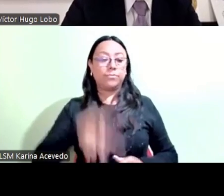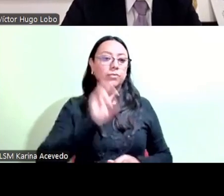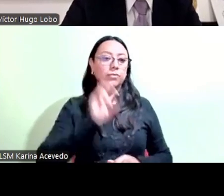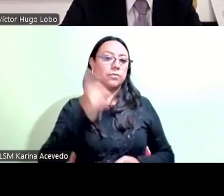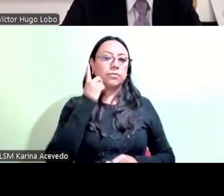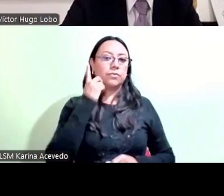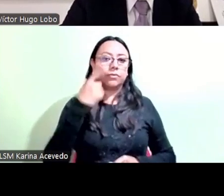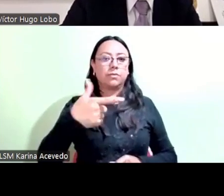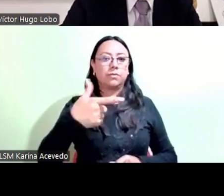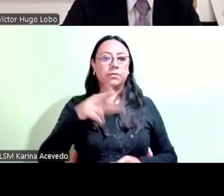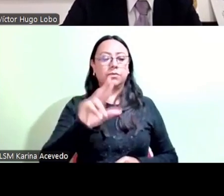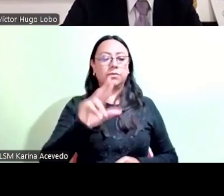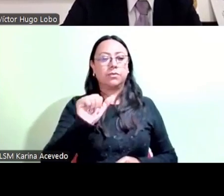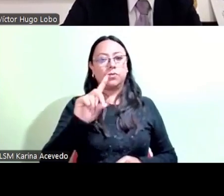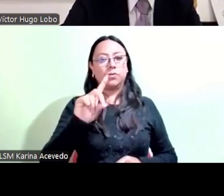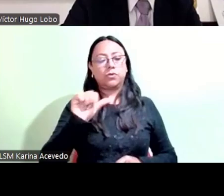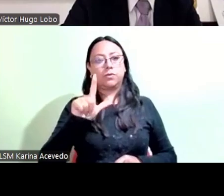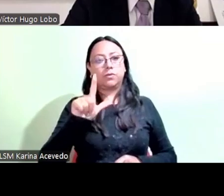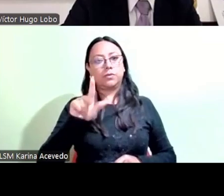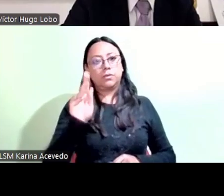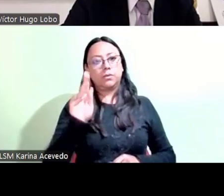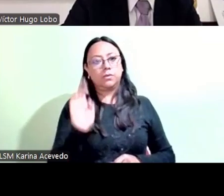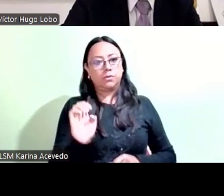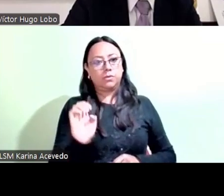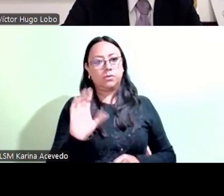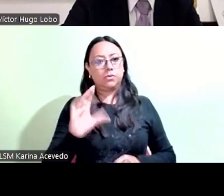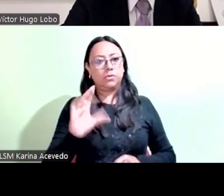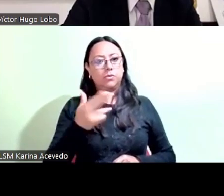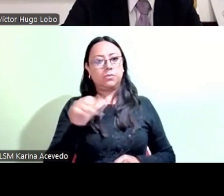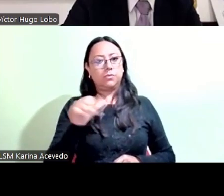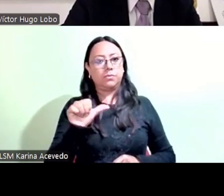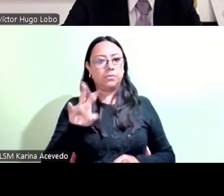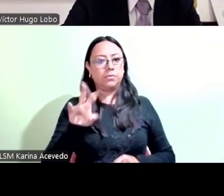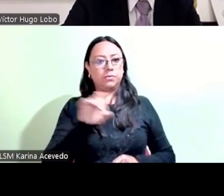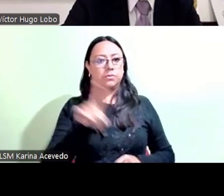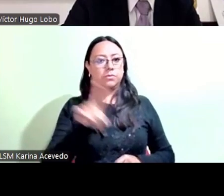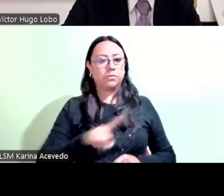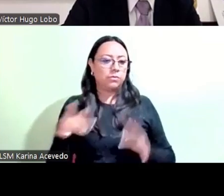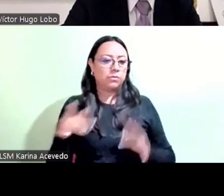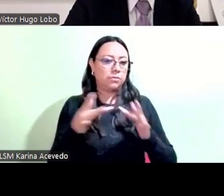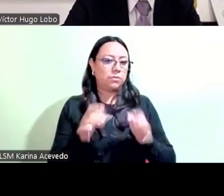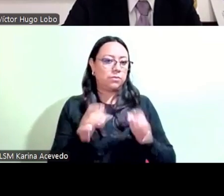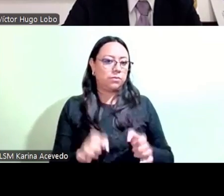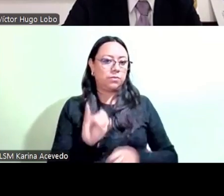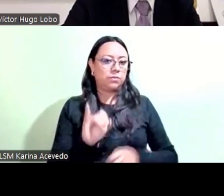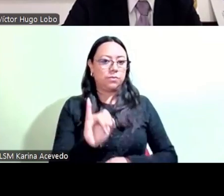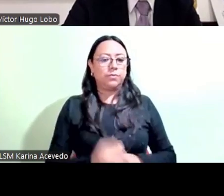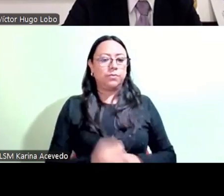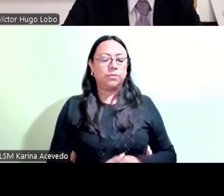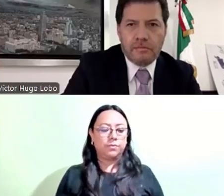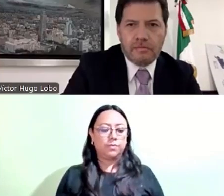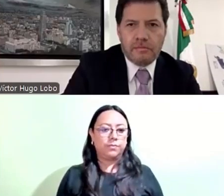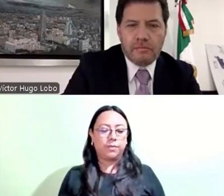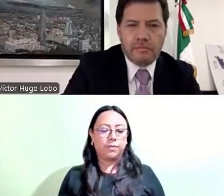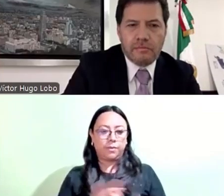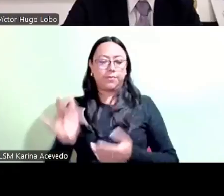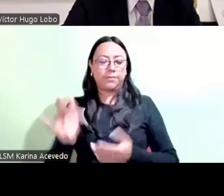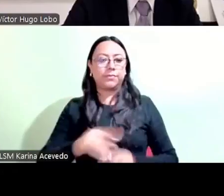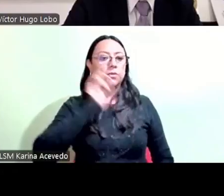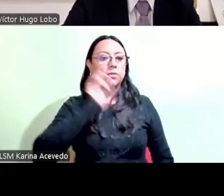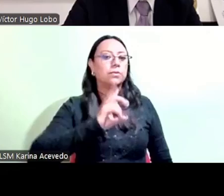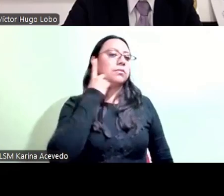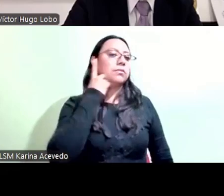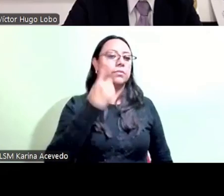Guadalupe Chávez Contreras. Guadalupe Chávez, presente. Muchas gracias, diputada. Diputada María